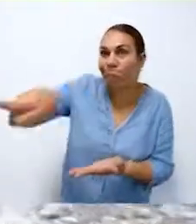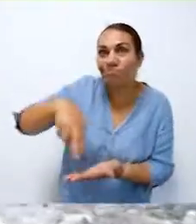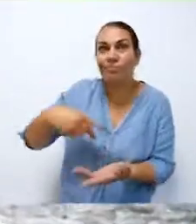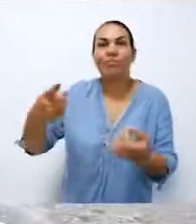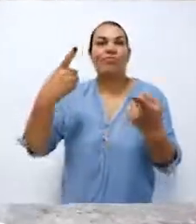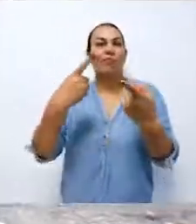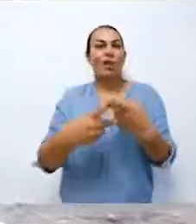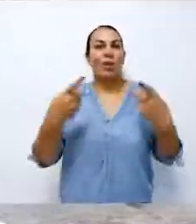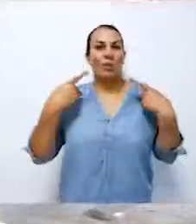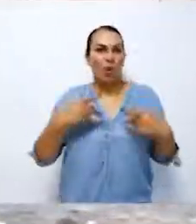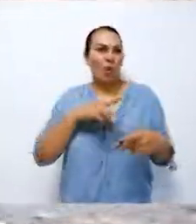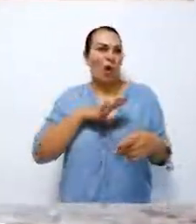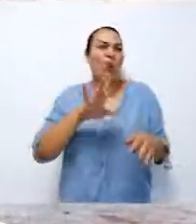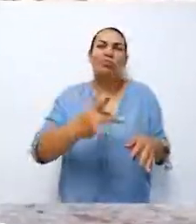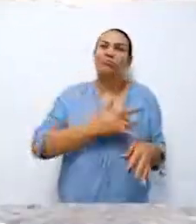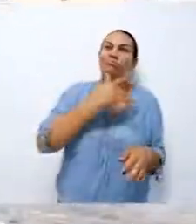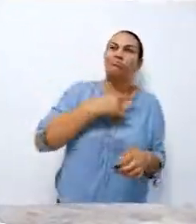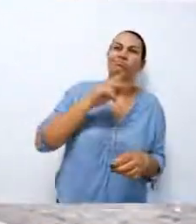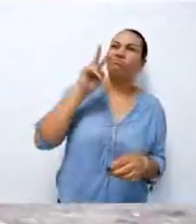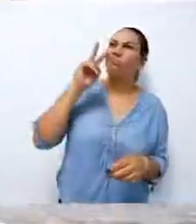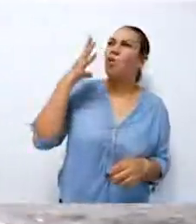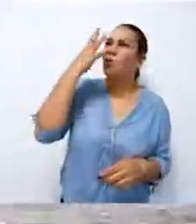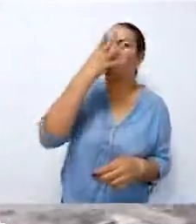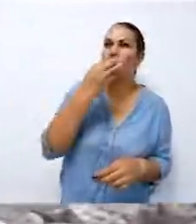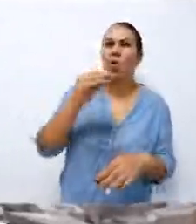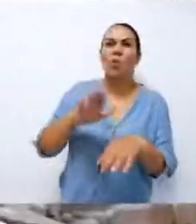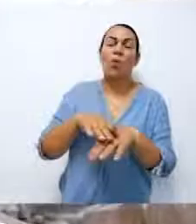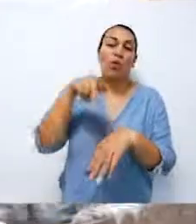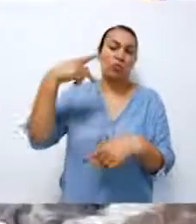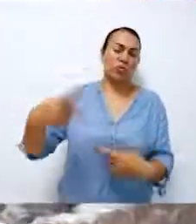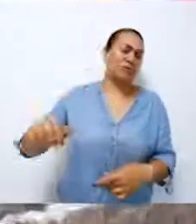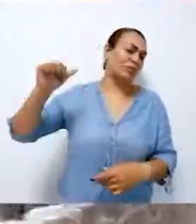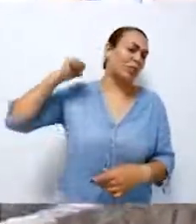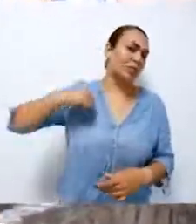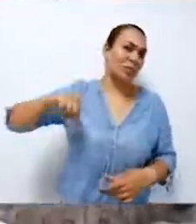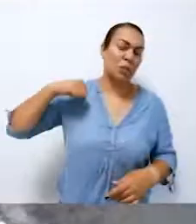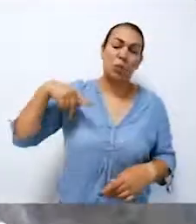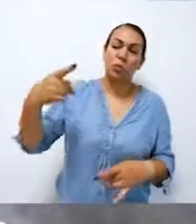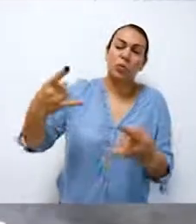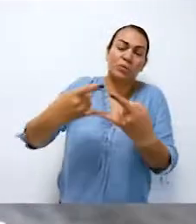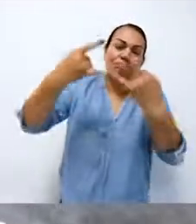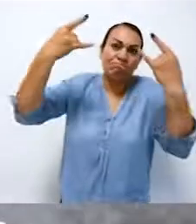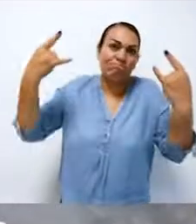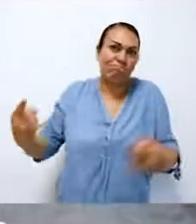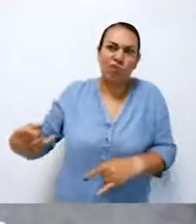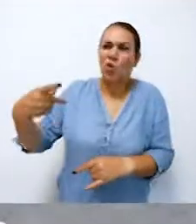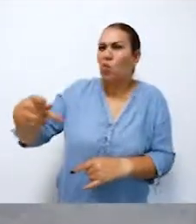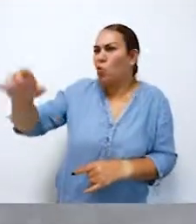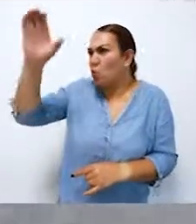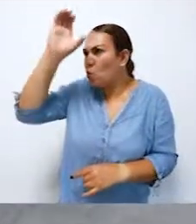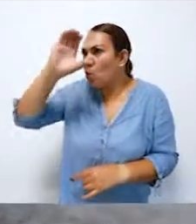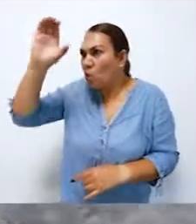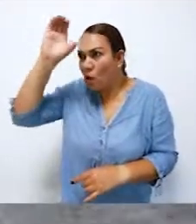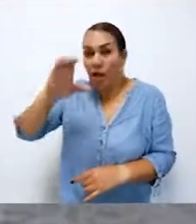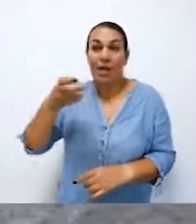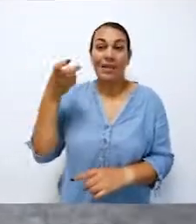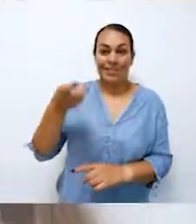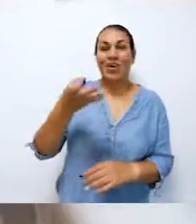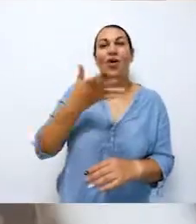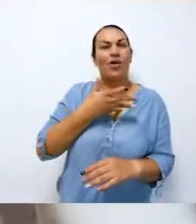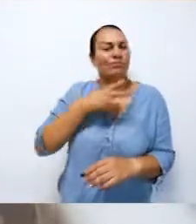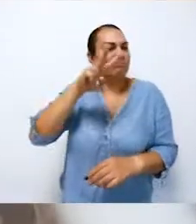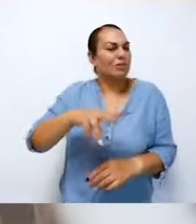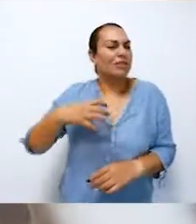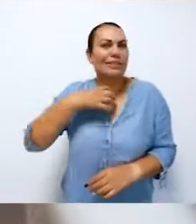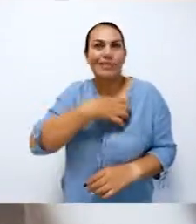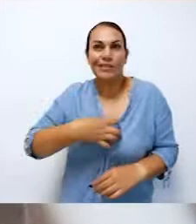disfrutar la identidad que tiene esta plaza por su antigüedad por su historia por su cultura entonces estamos